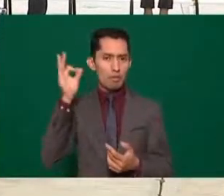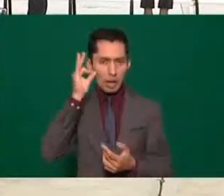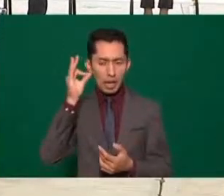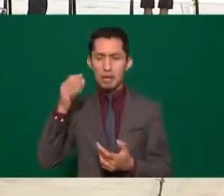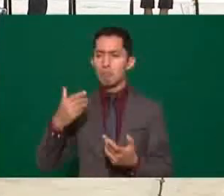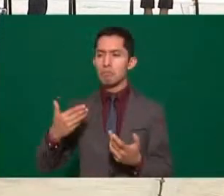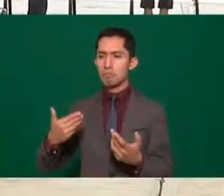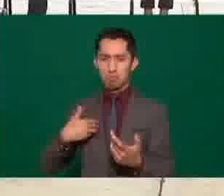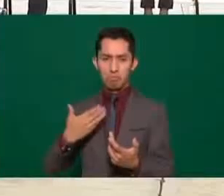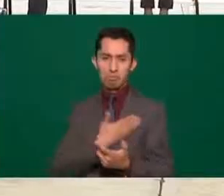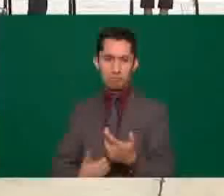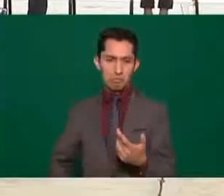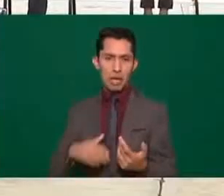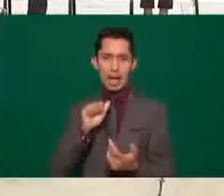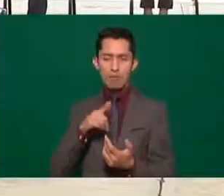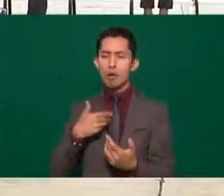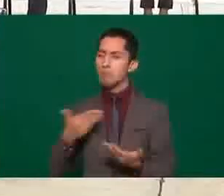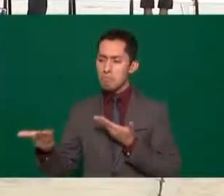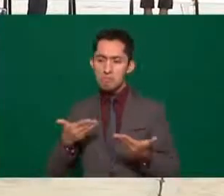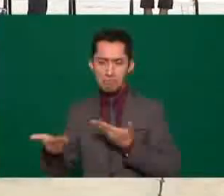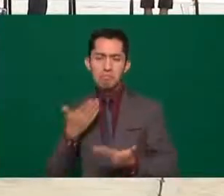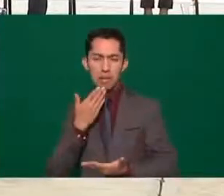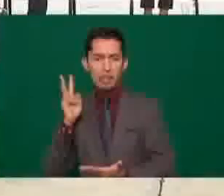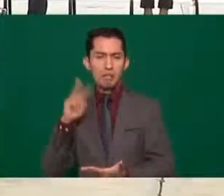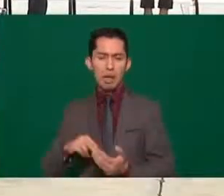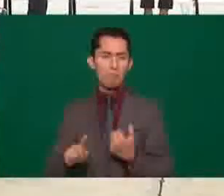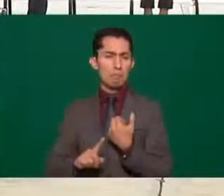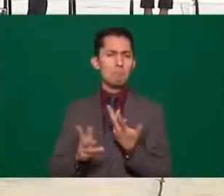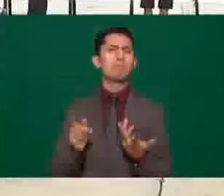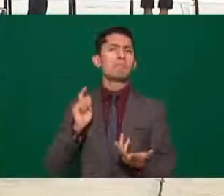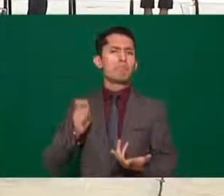Fayad. No tenemos